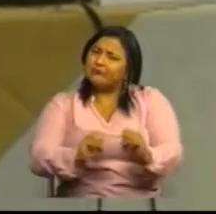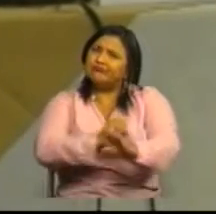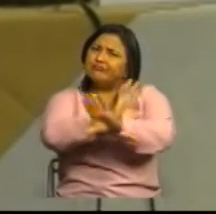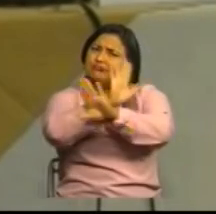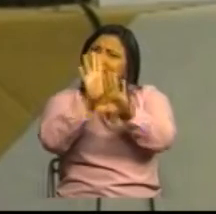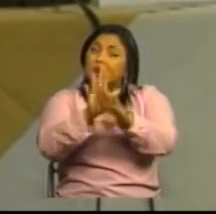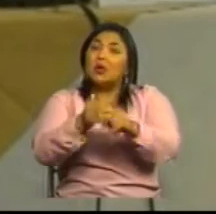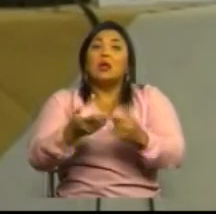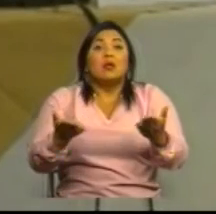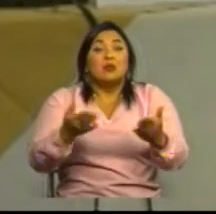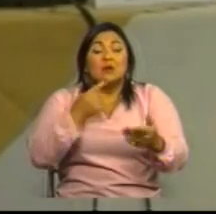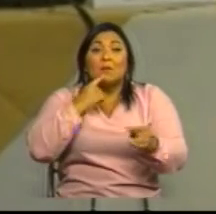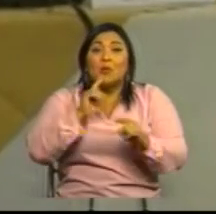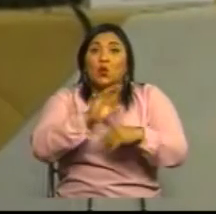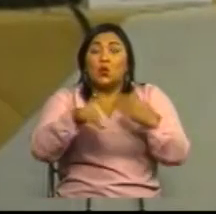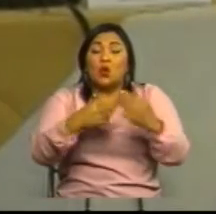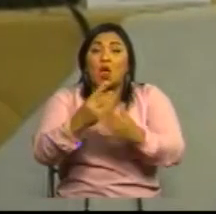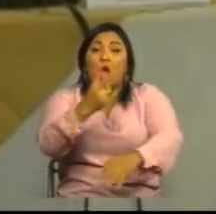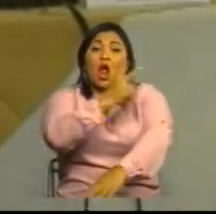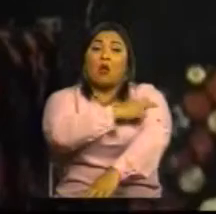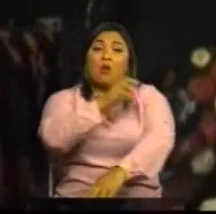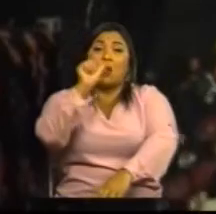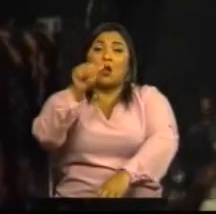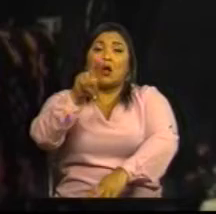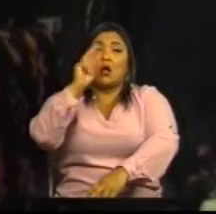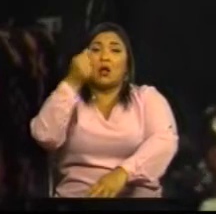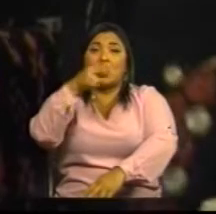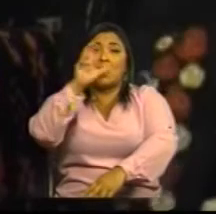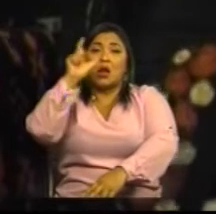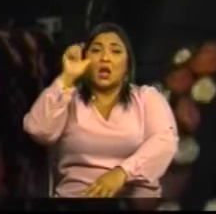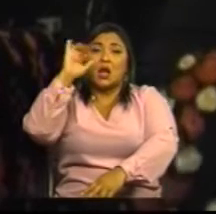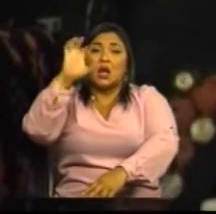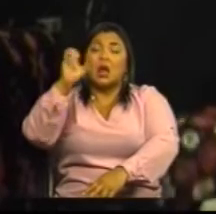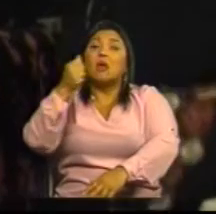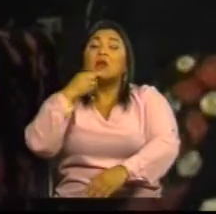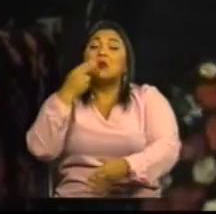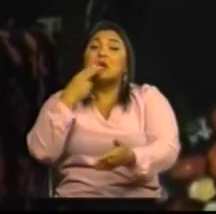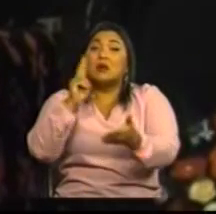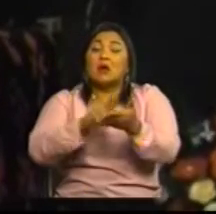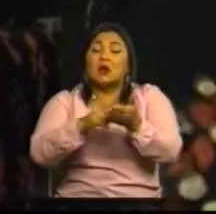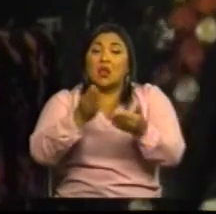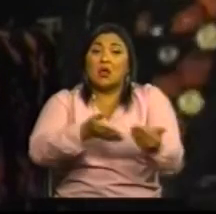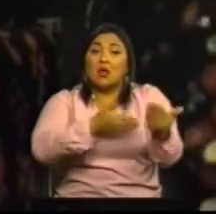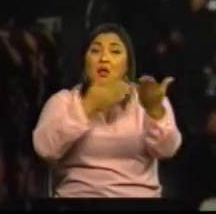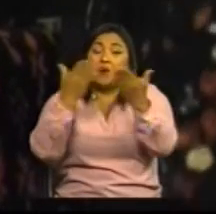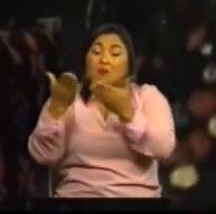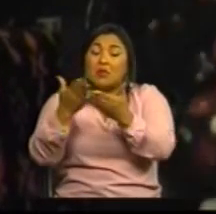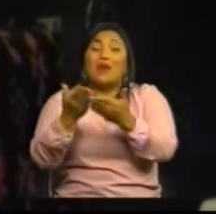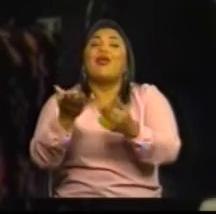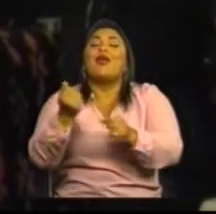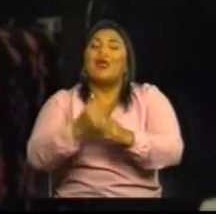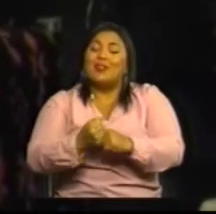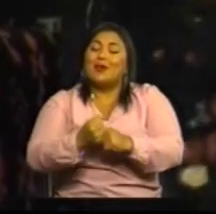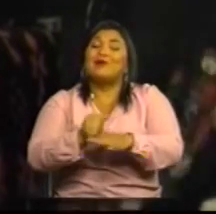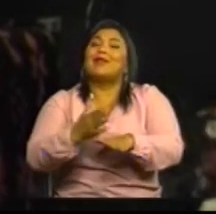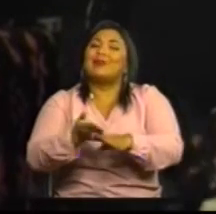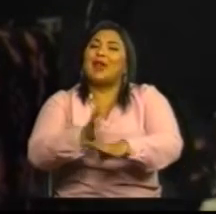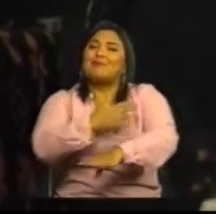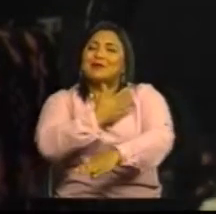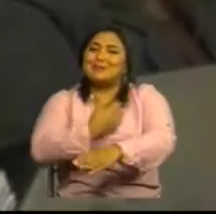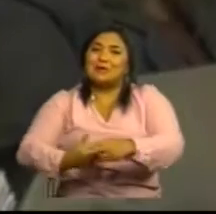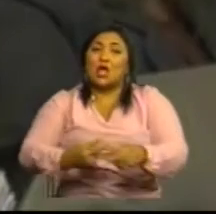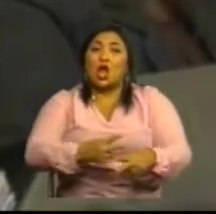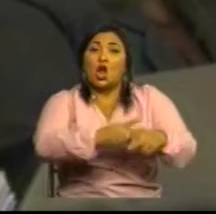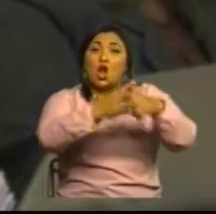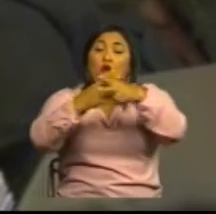ese sentido, la exposición de la vocal Angélica Porras menciona que las cartas enviadas por parte del entonces presidente subrogante del Consejo de la